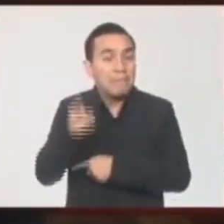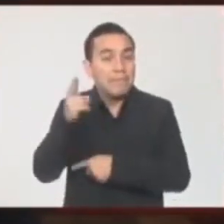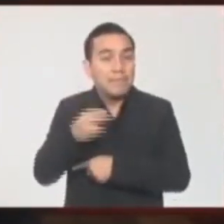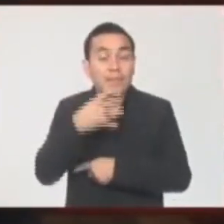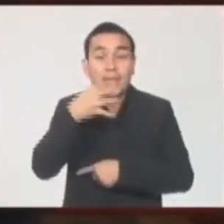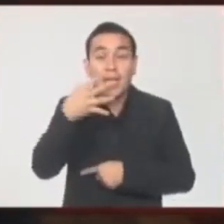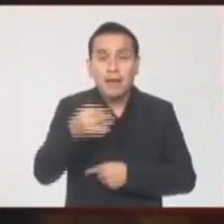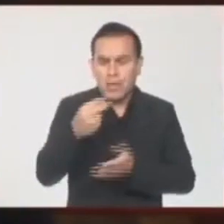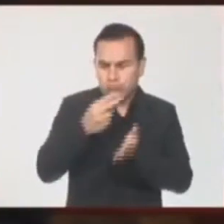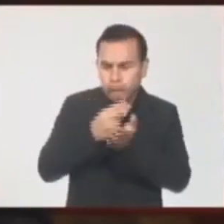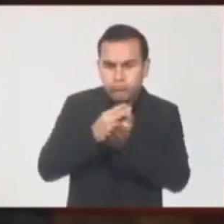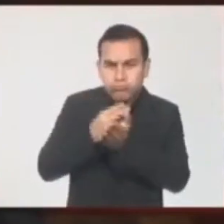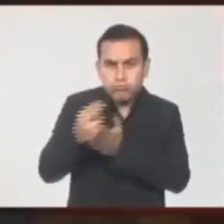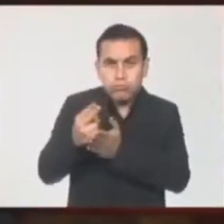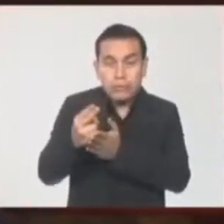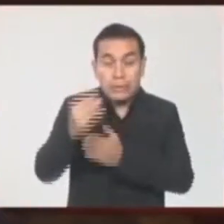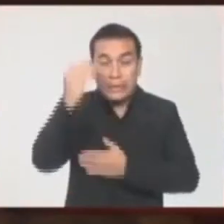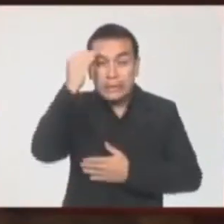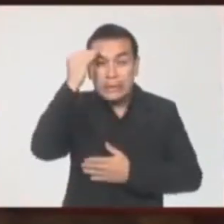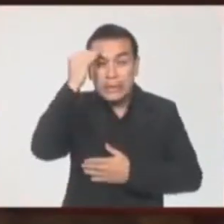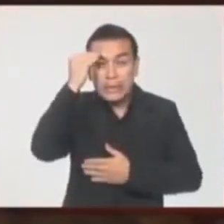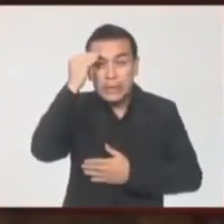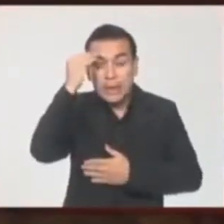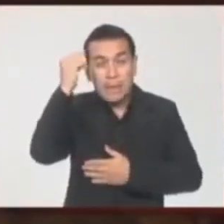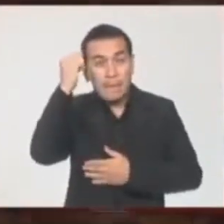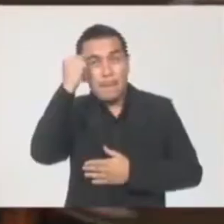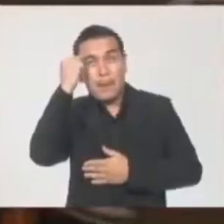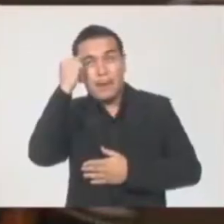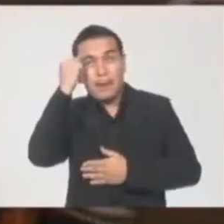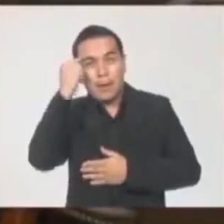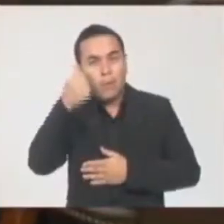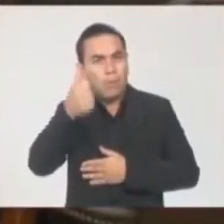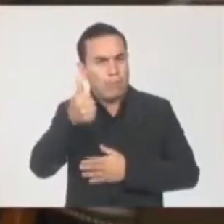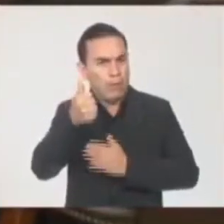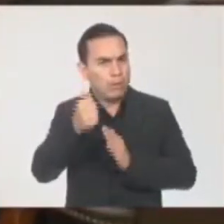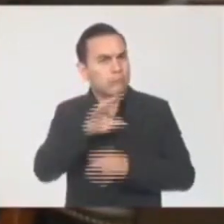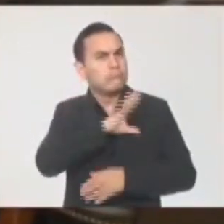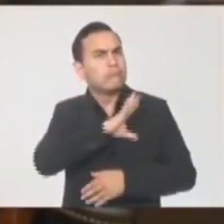Seamos sinceros, ¿cuántas veces se preguntaron si nuestro país valía la pena?